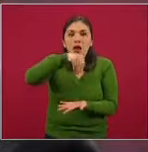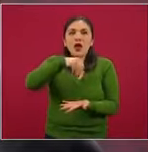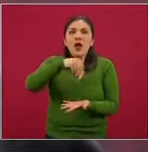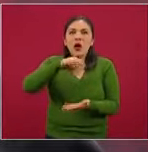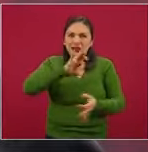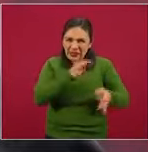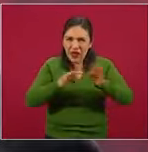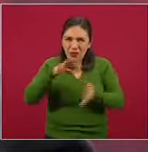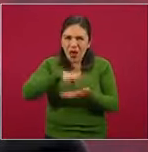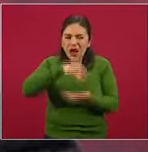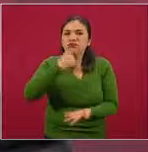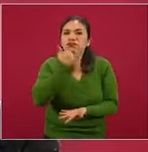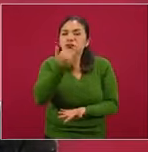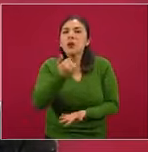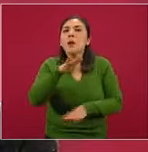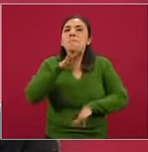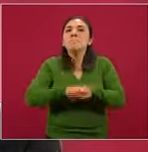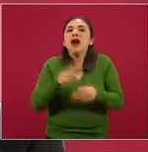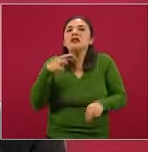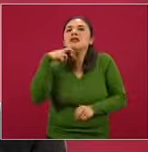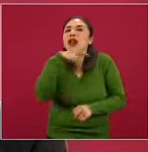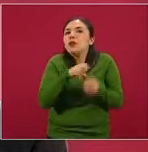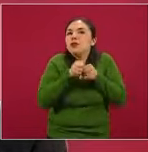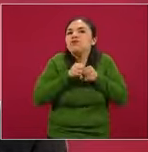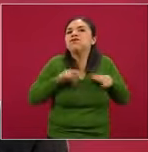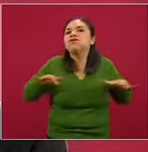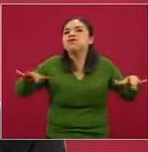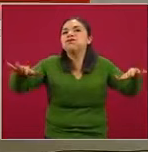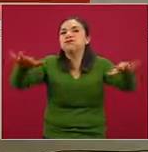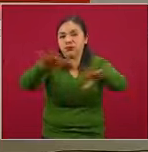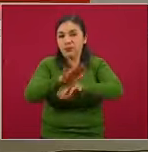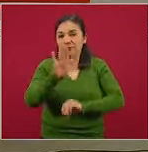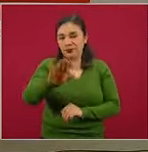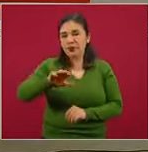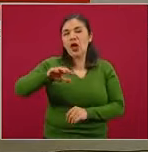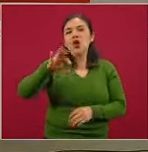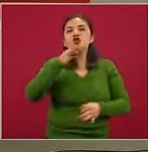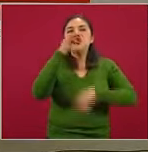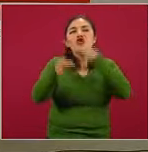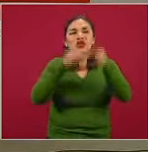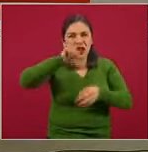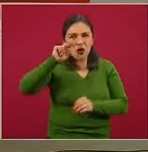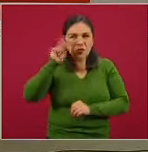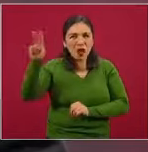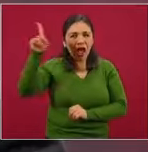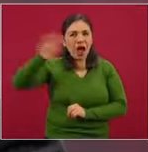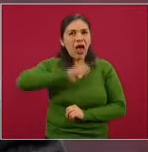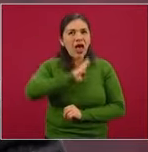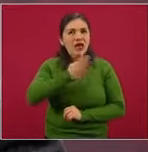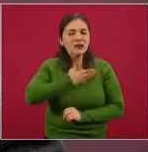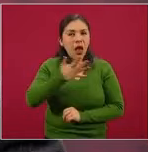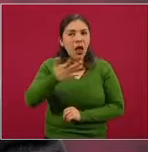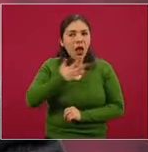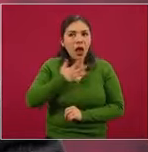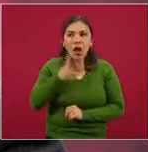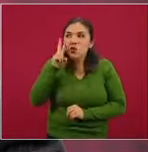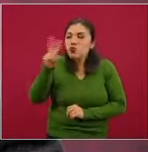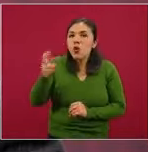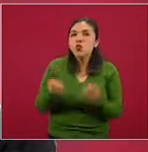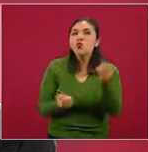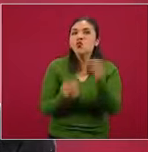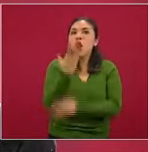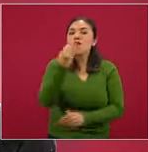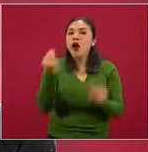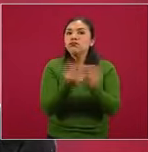más eficientemente se propagan. Ahora, sobre la noticia que hoy nos ocupa, de que en España aparentemente emergió